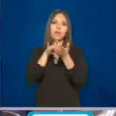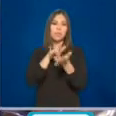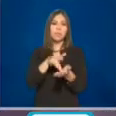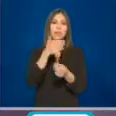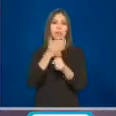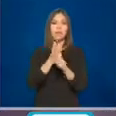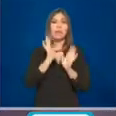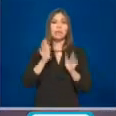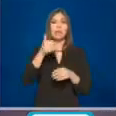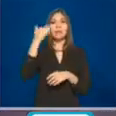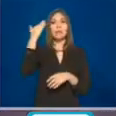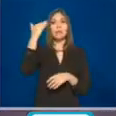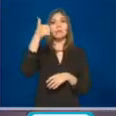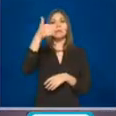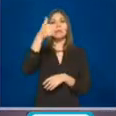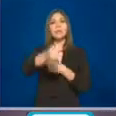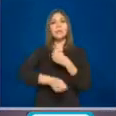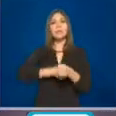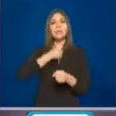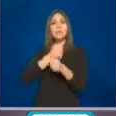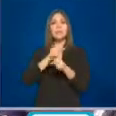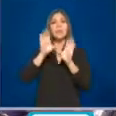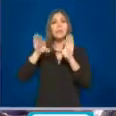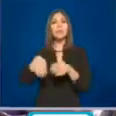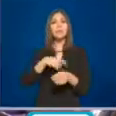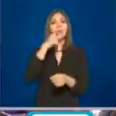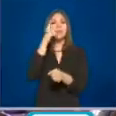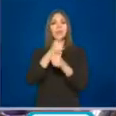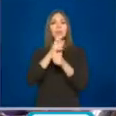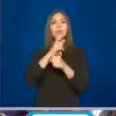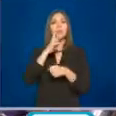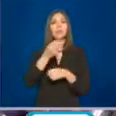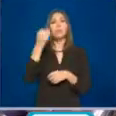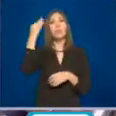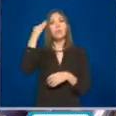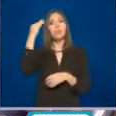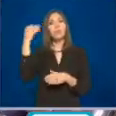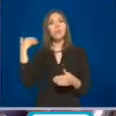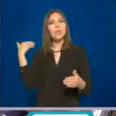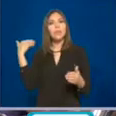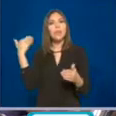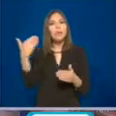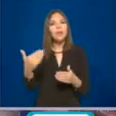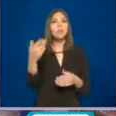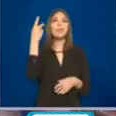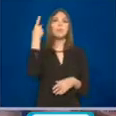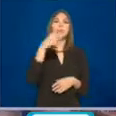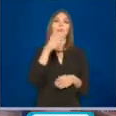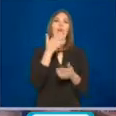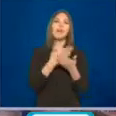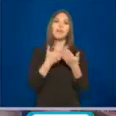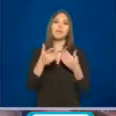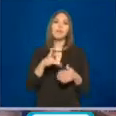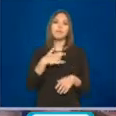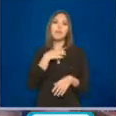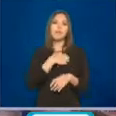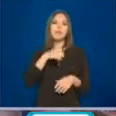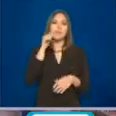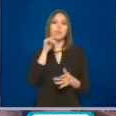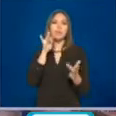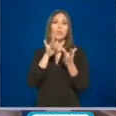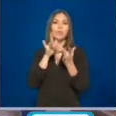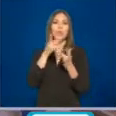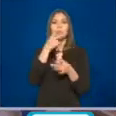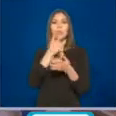Ya van a ser 6 años de La Voz, estuve en la 1, entonces digo, wow, tanto tiempo. Y muy afortunada, te digo, de siempre estar en contacto con Espinoza, de que él